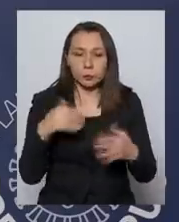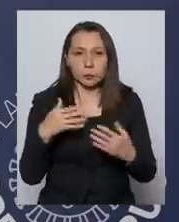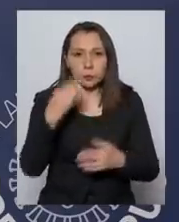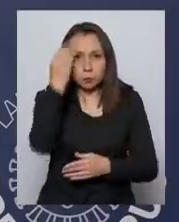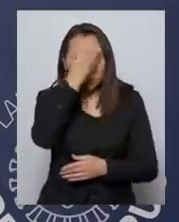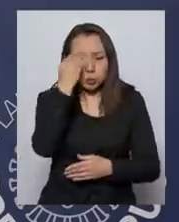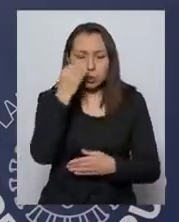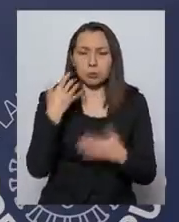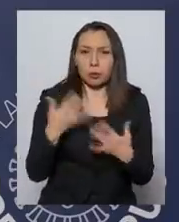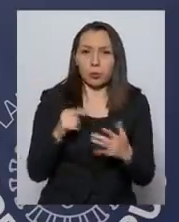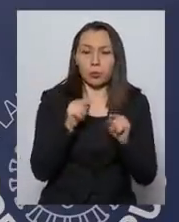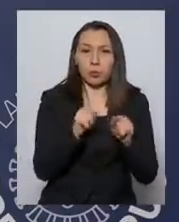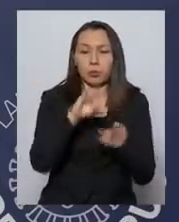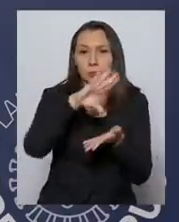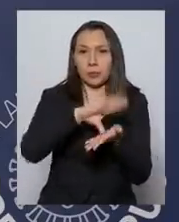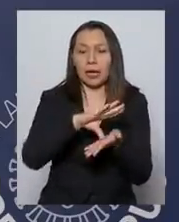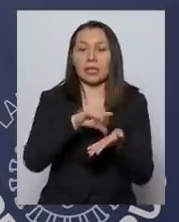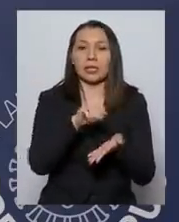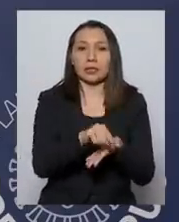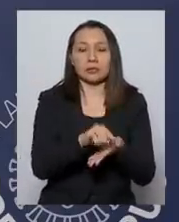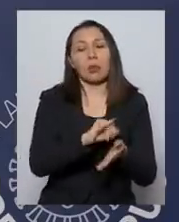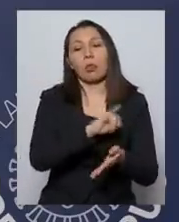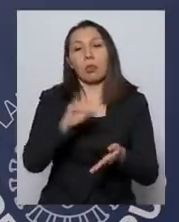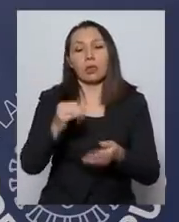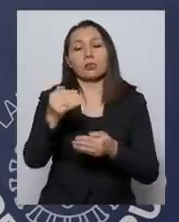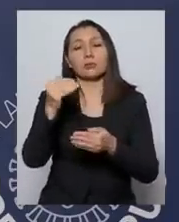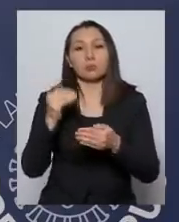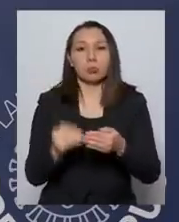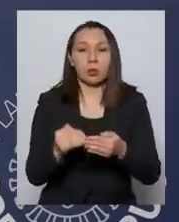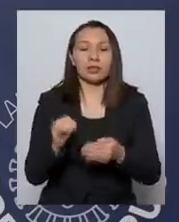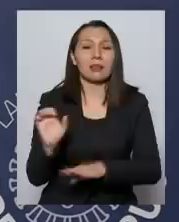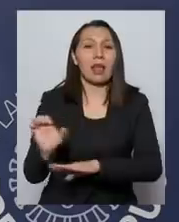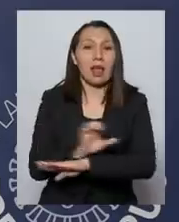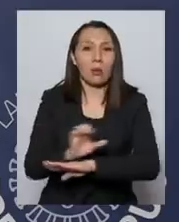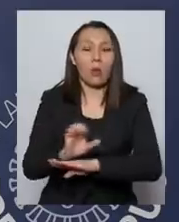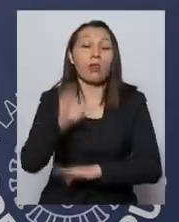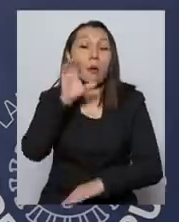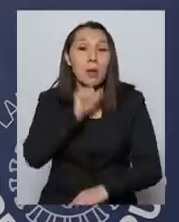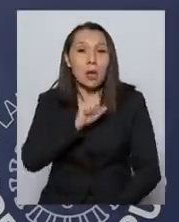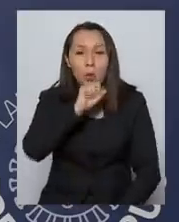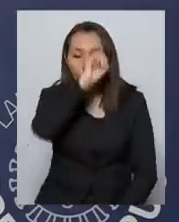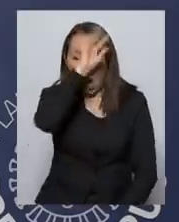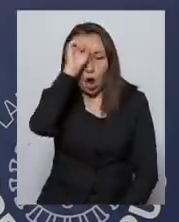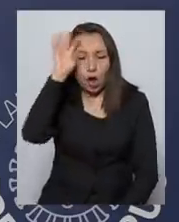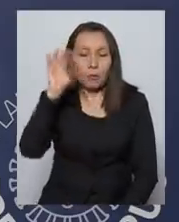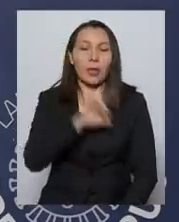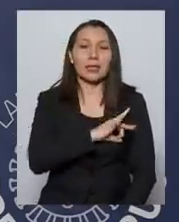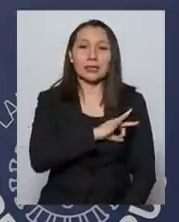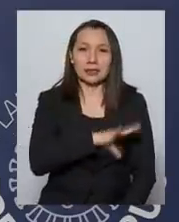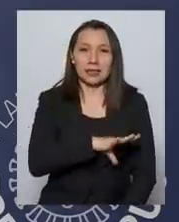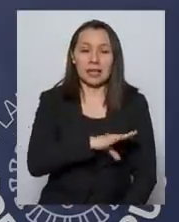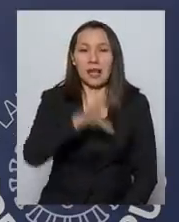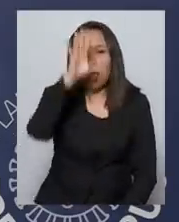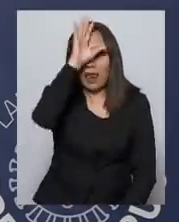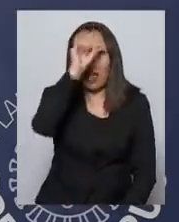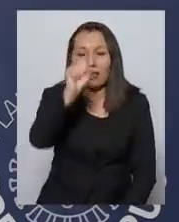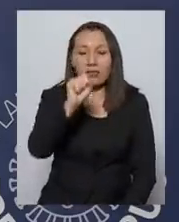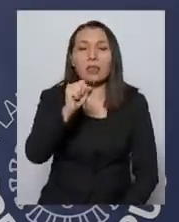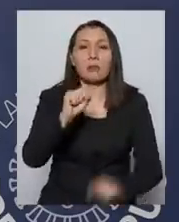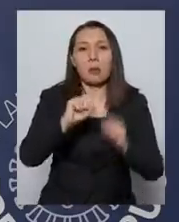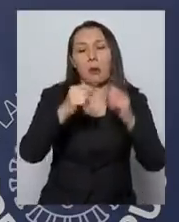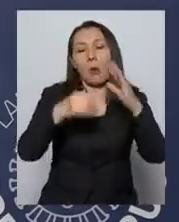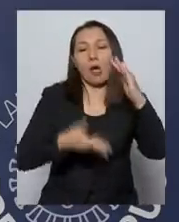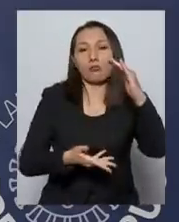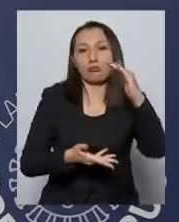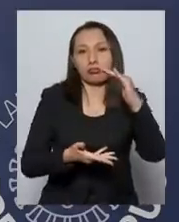y alarmante, seguido por Ecuador, Perú, Colombia, Chile y Argentina, de acuerdo